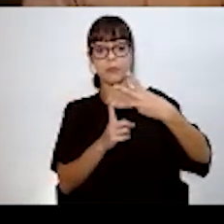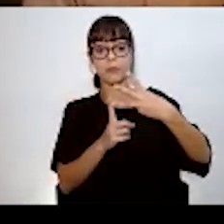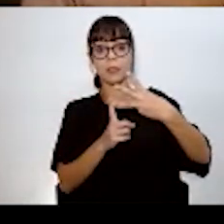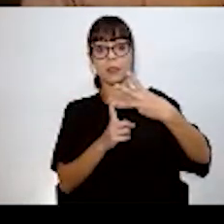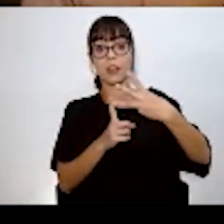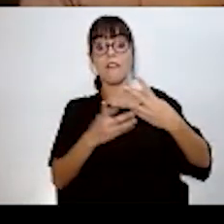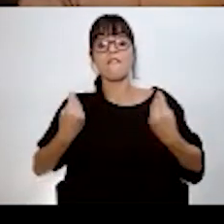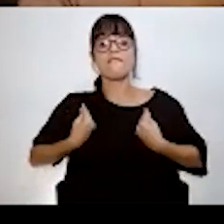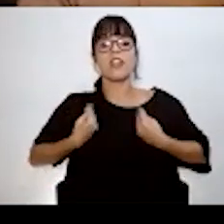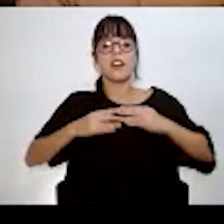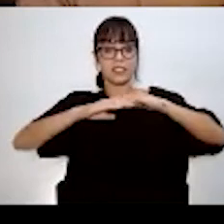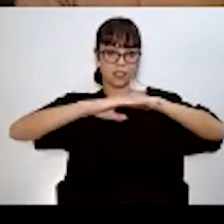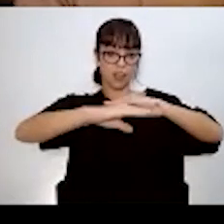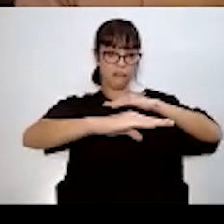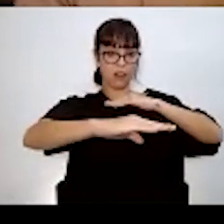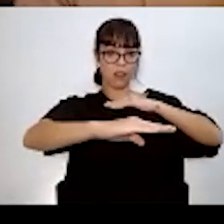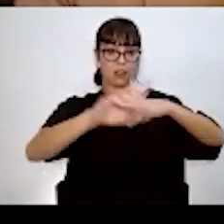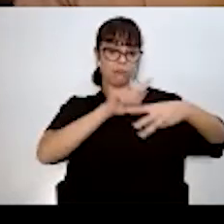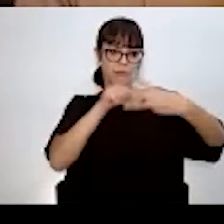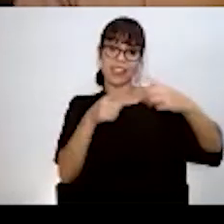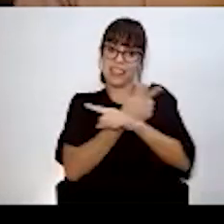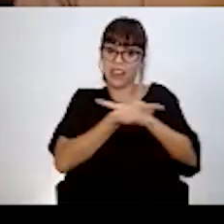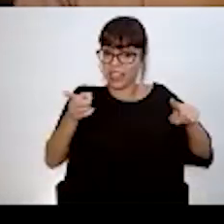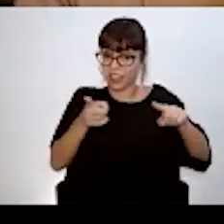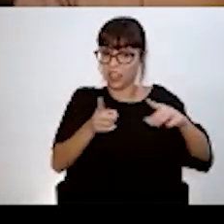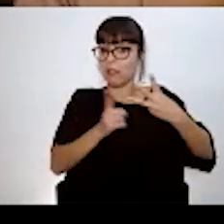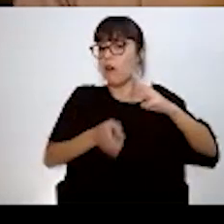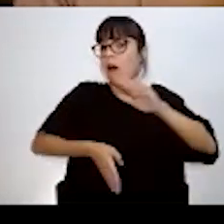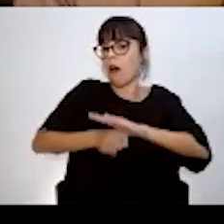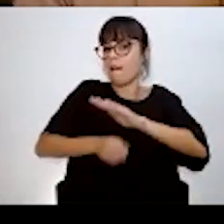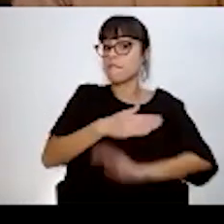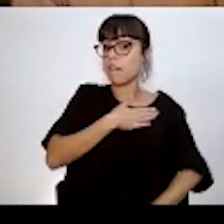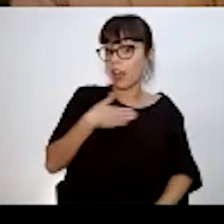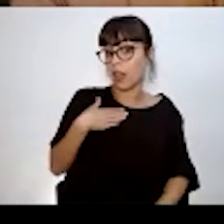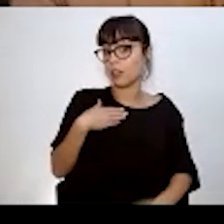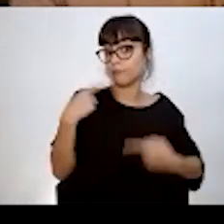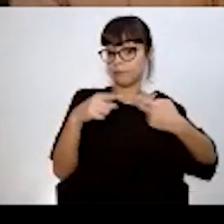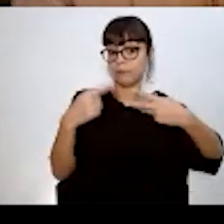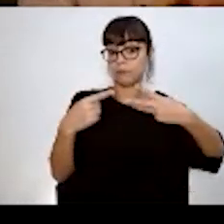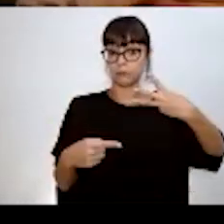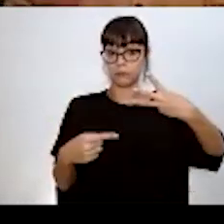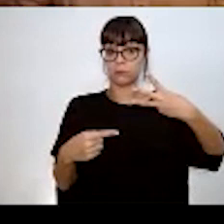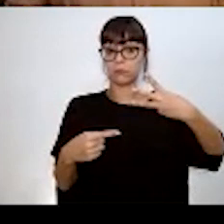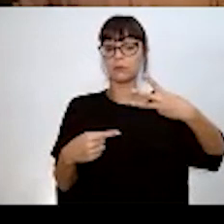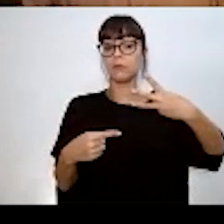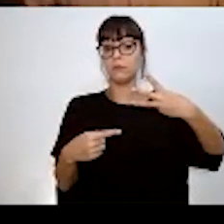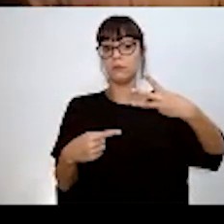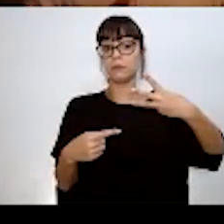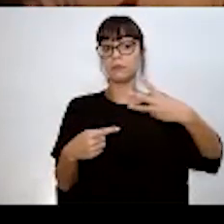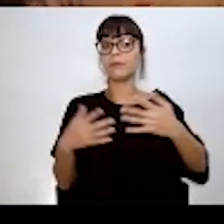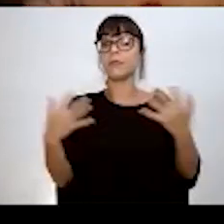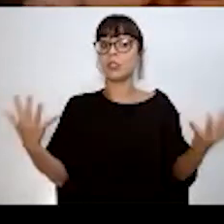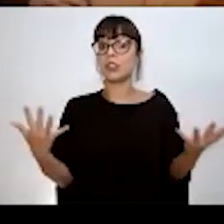poblamiento estable de población con garantías de continuidad. Desde este punto de vista hay elementos que pueden ser simultáneos en el